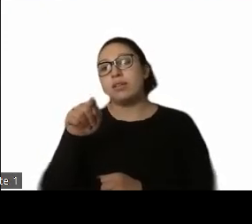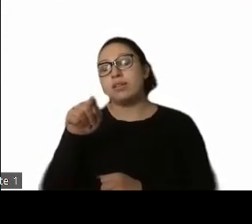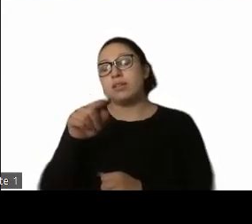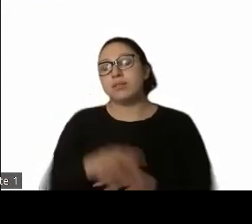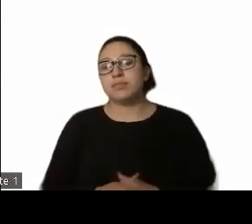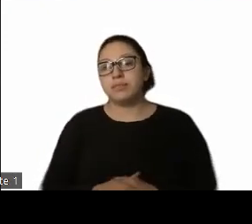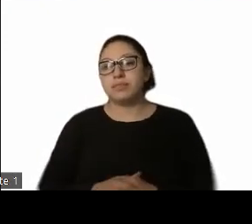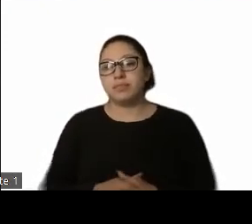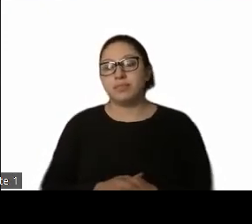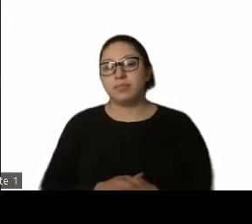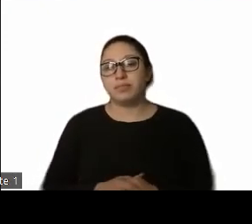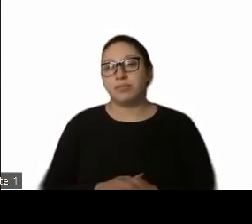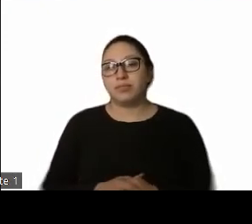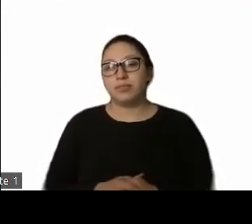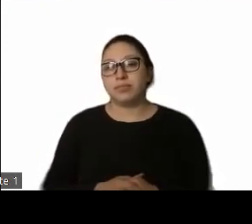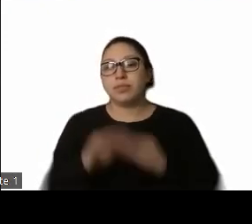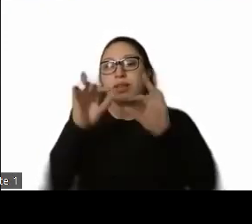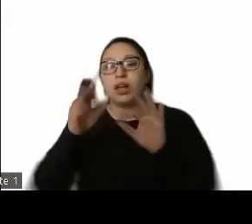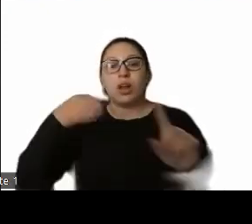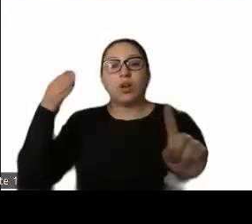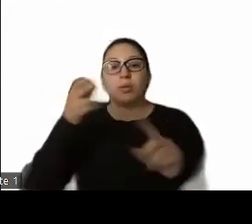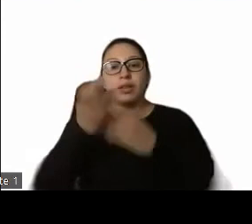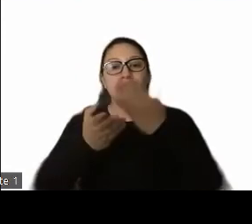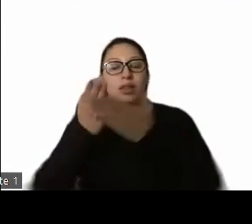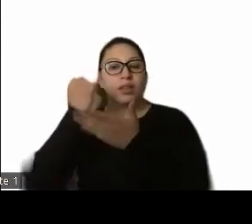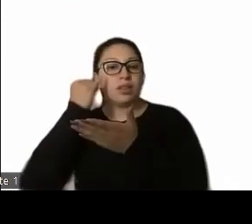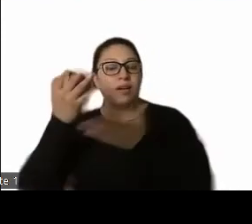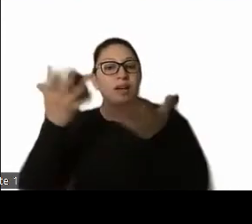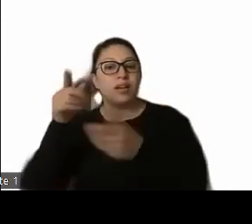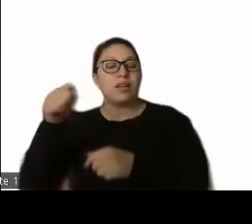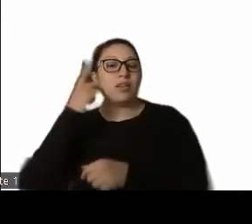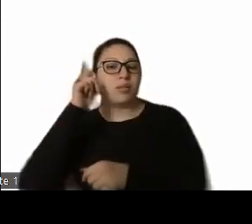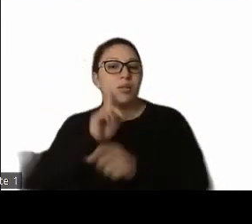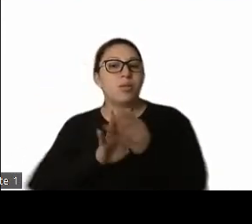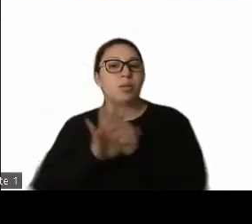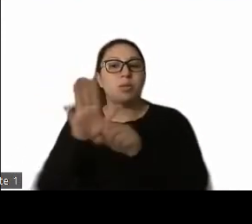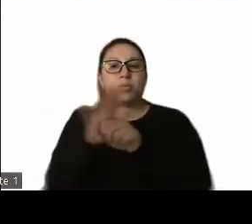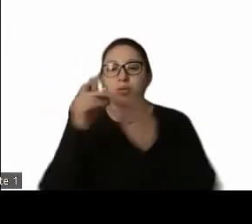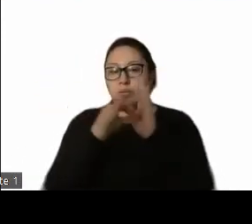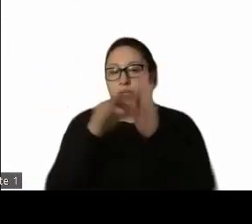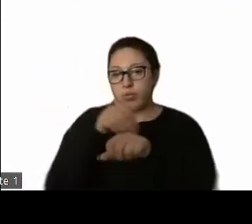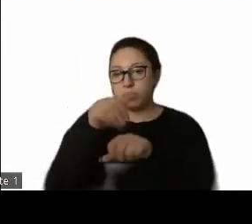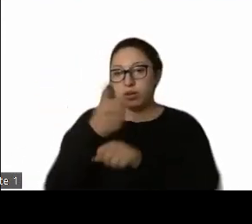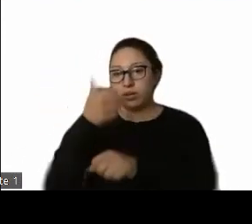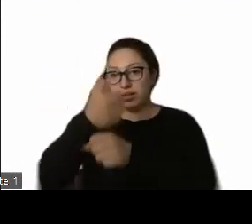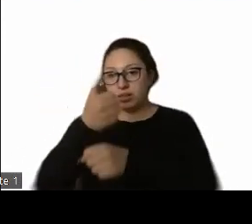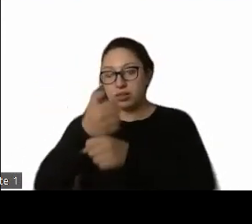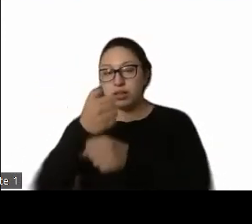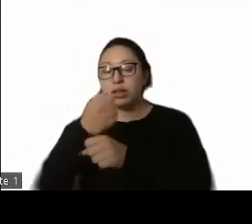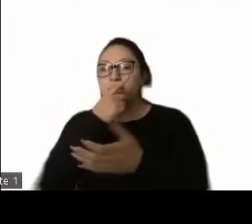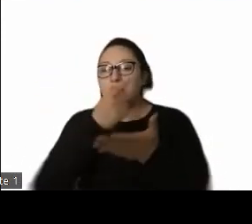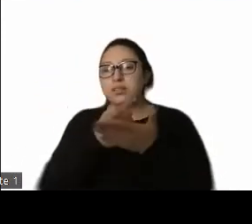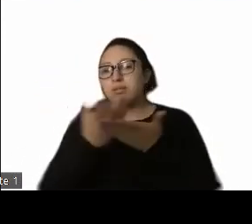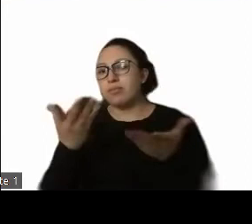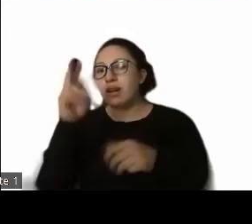cuál es el objeto de la iniciativa de la diputada, porque en el considerando sexto establece, pues de manera como digamos